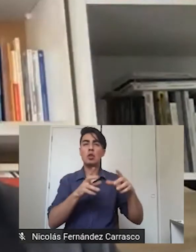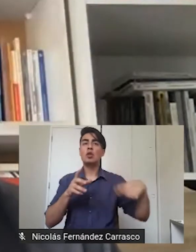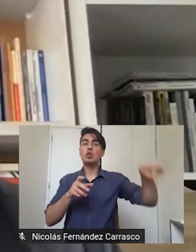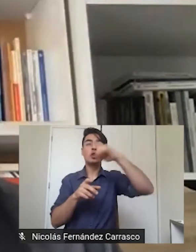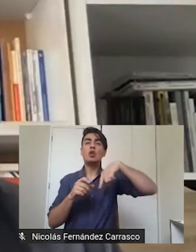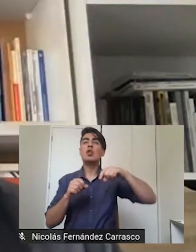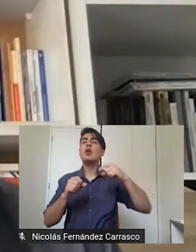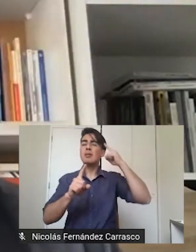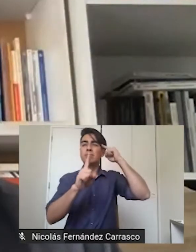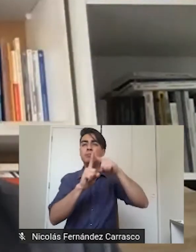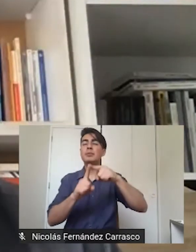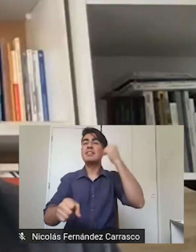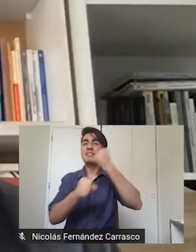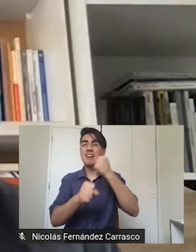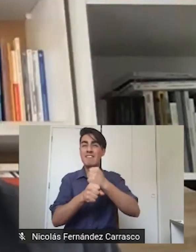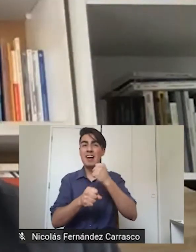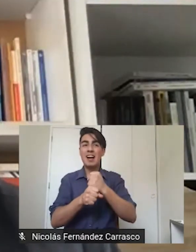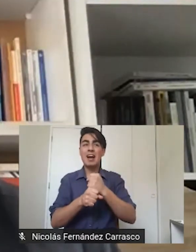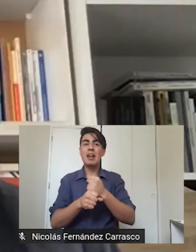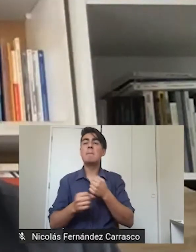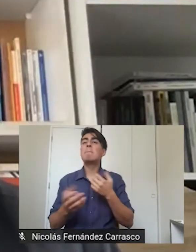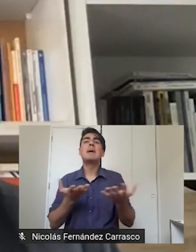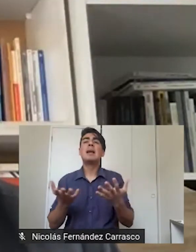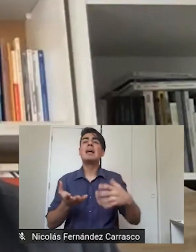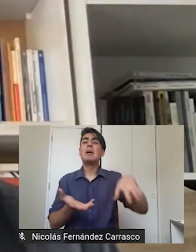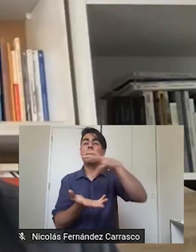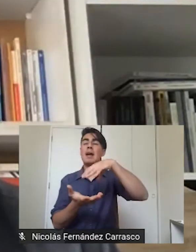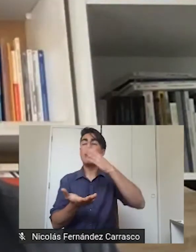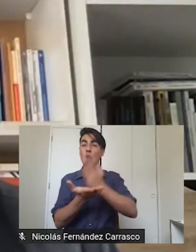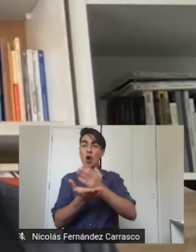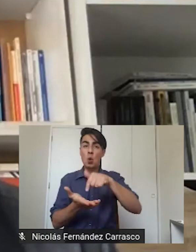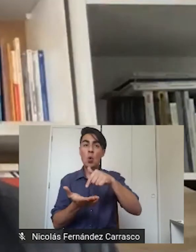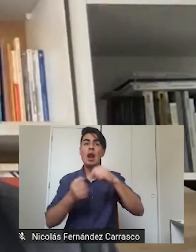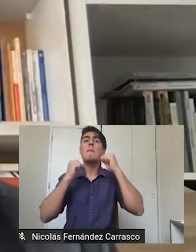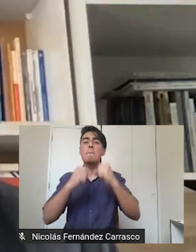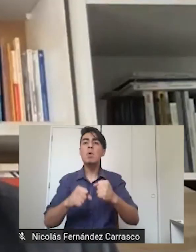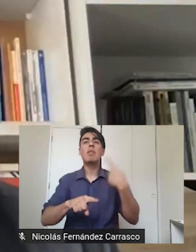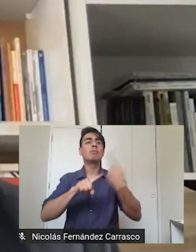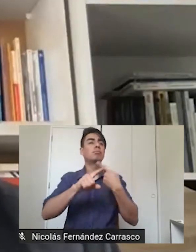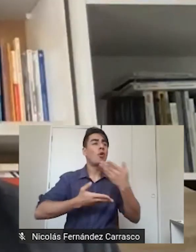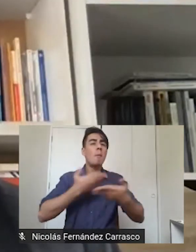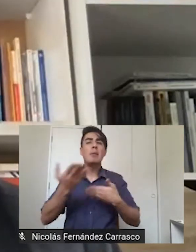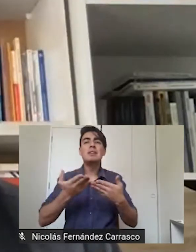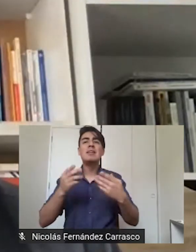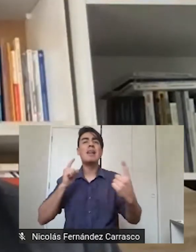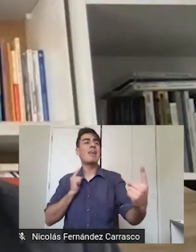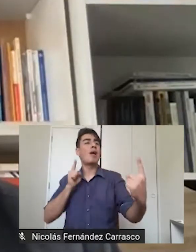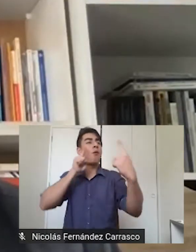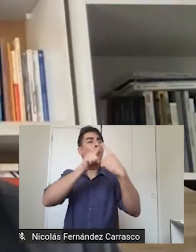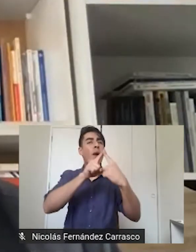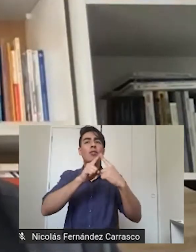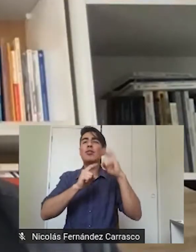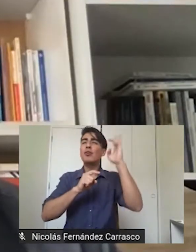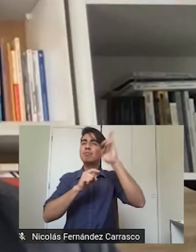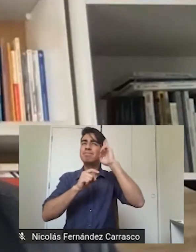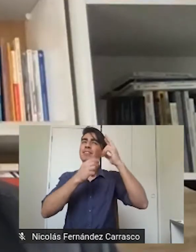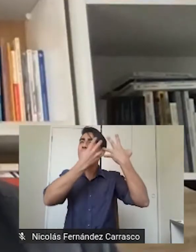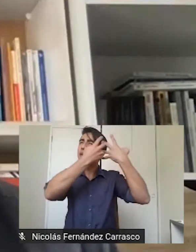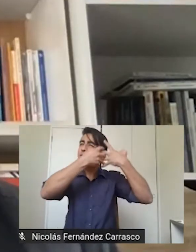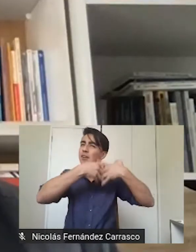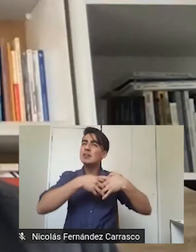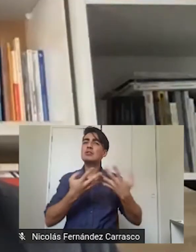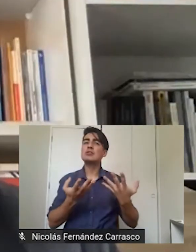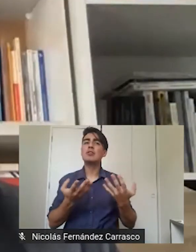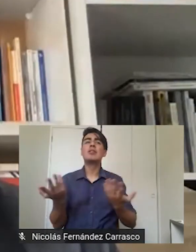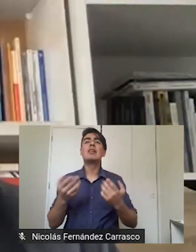liceos, todos debemos trabajar para generar aulas que sean dialógicas, que sean lugares de encuentro, de reflexión